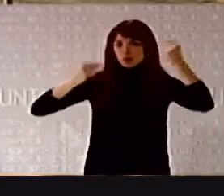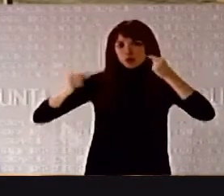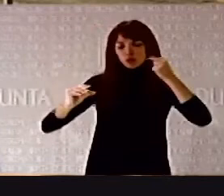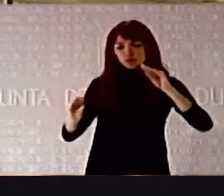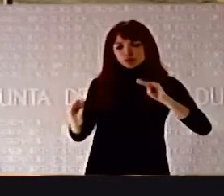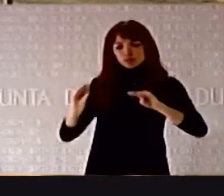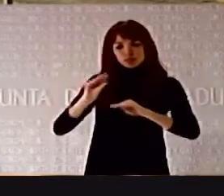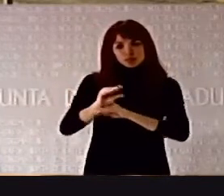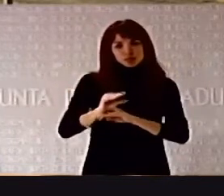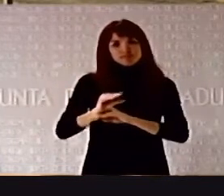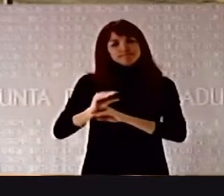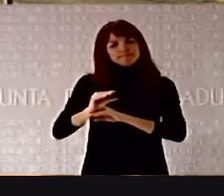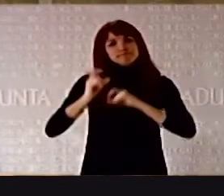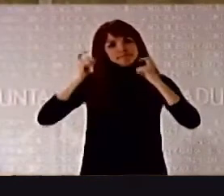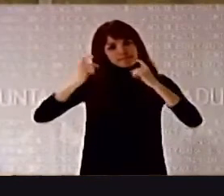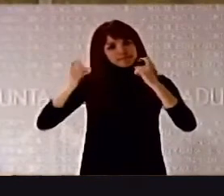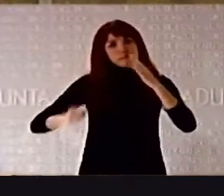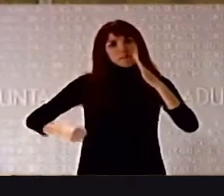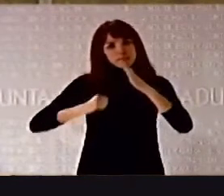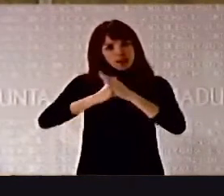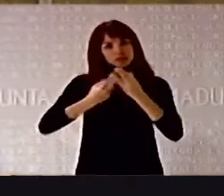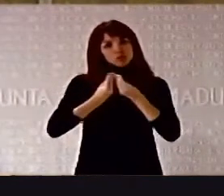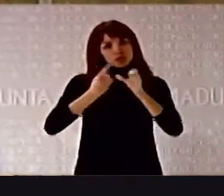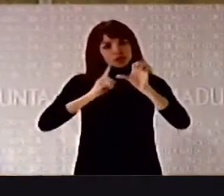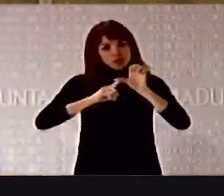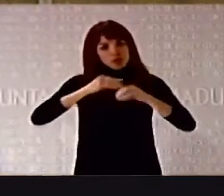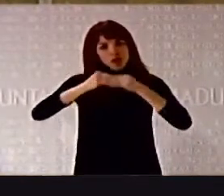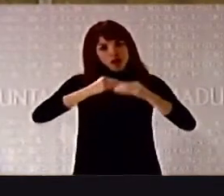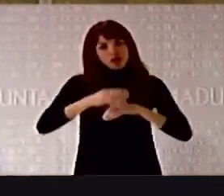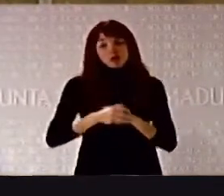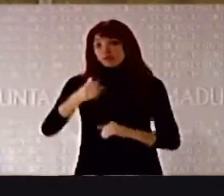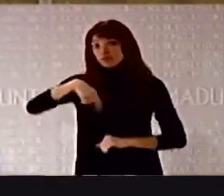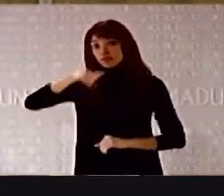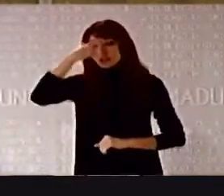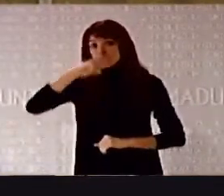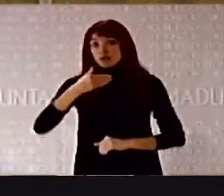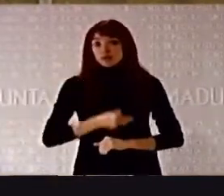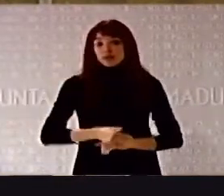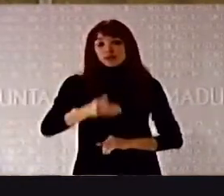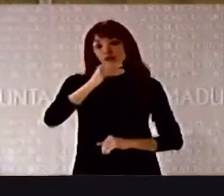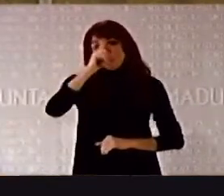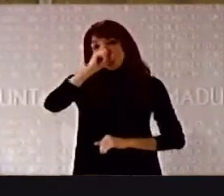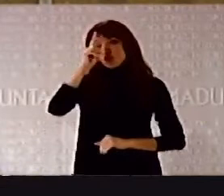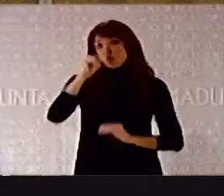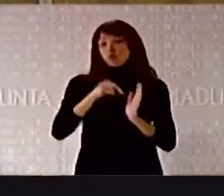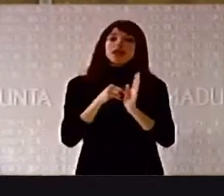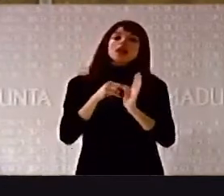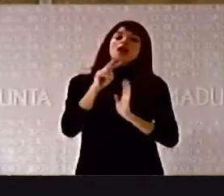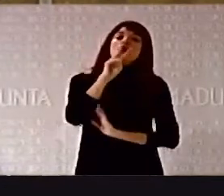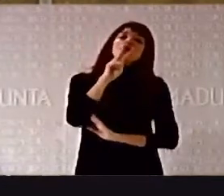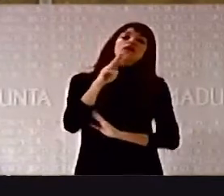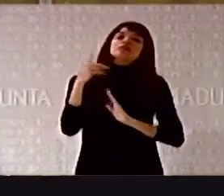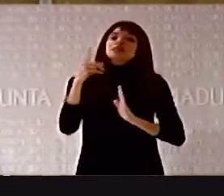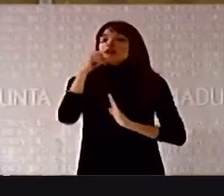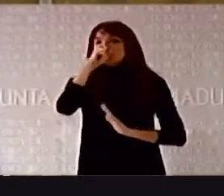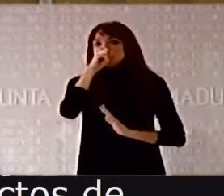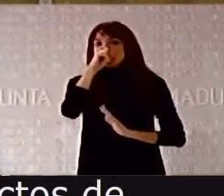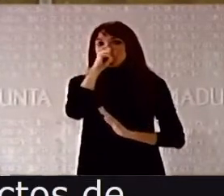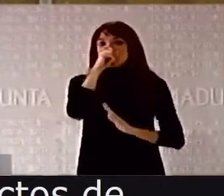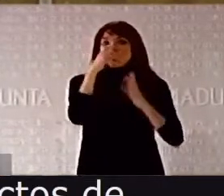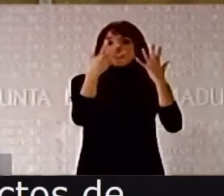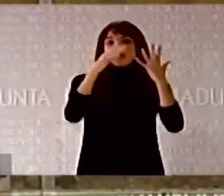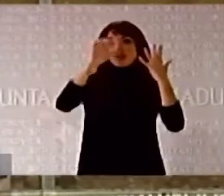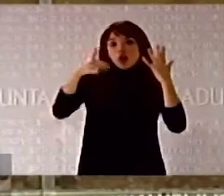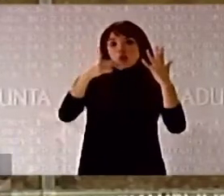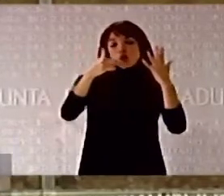que hace la Junta de Extremadura. Ya saben que en el próximo proyecto de presupuesto del año 27, de cada 10 euros son destinados